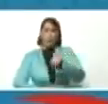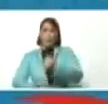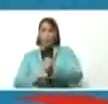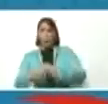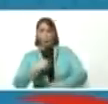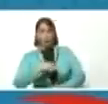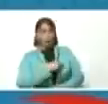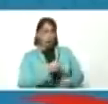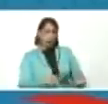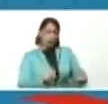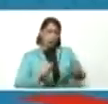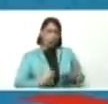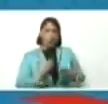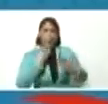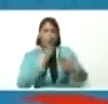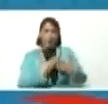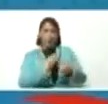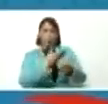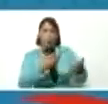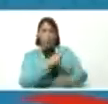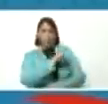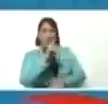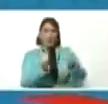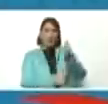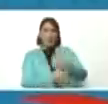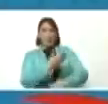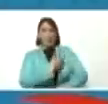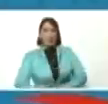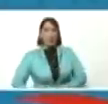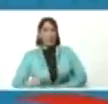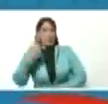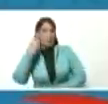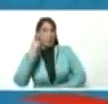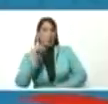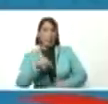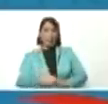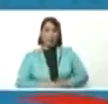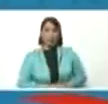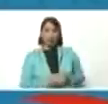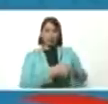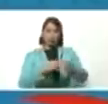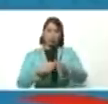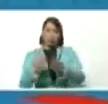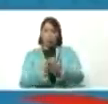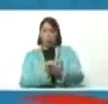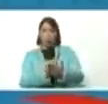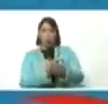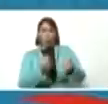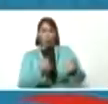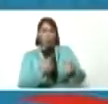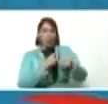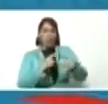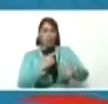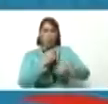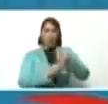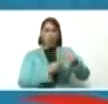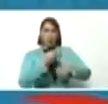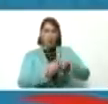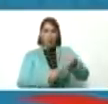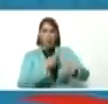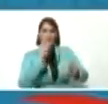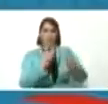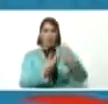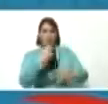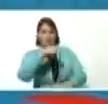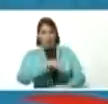hemos recibido de parte de usted, de la vicepresidenta, del vicepresidente sectorial de Economía, para la realización de esta feria aquí